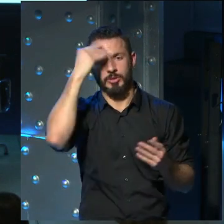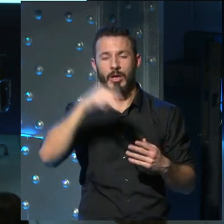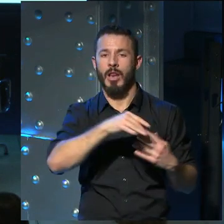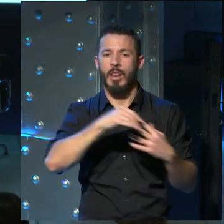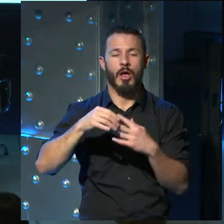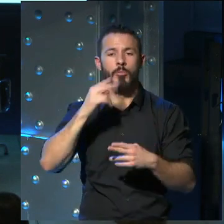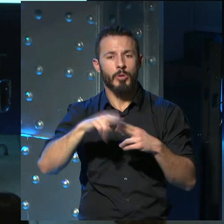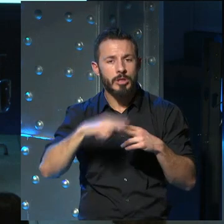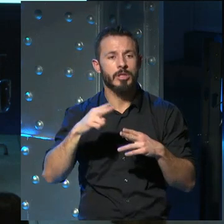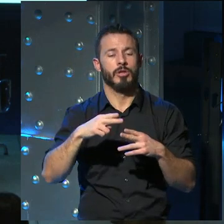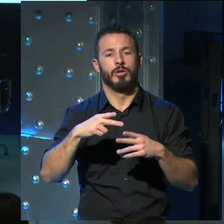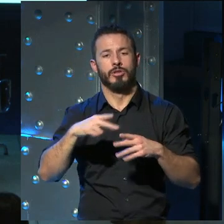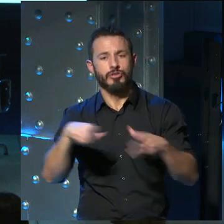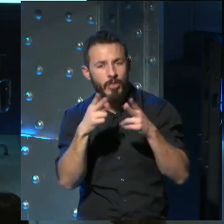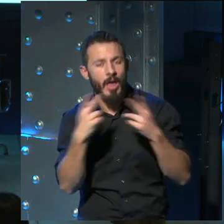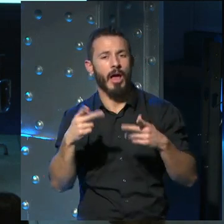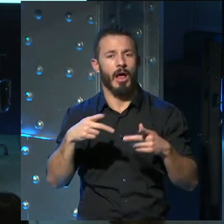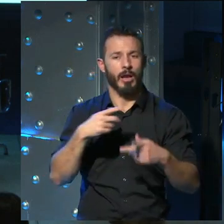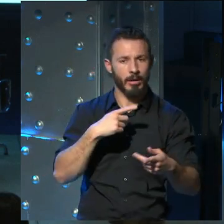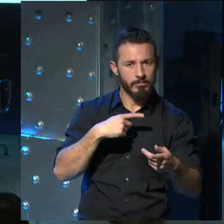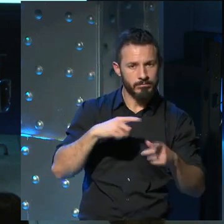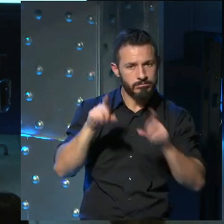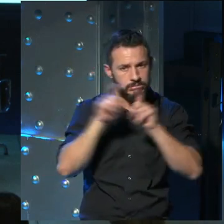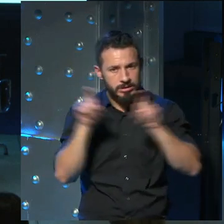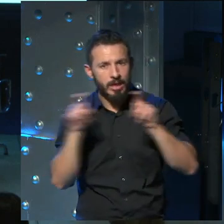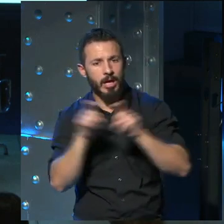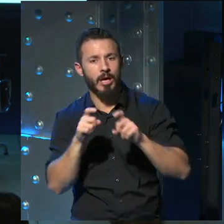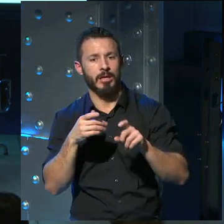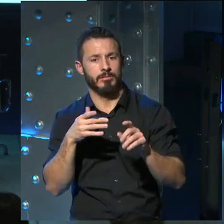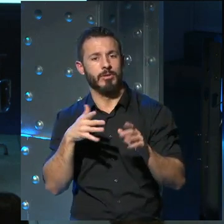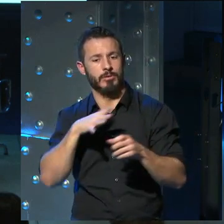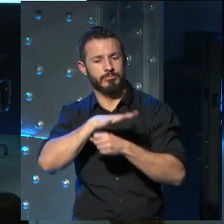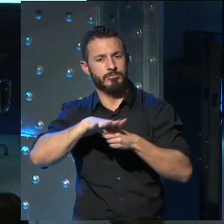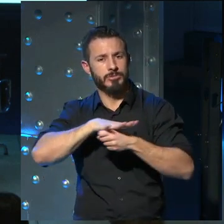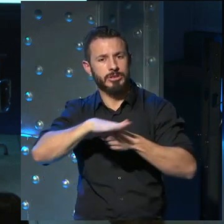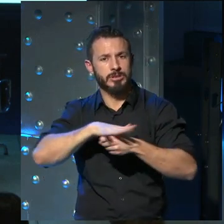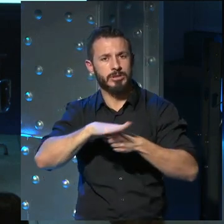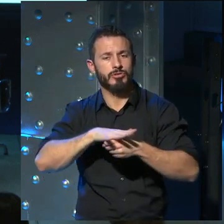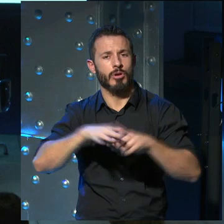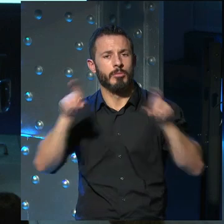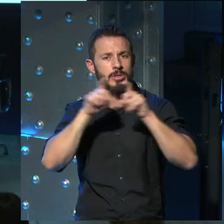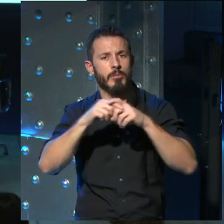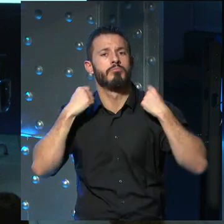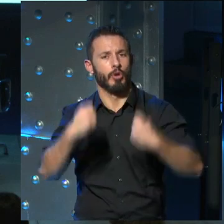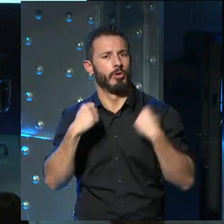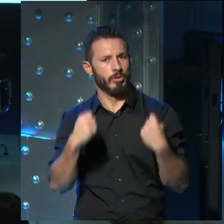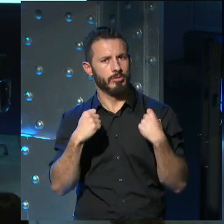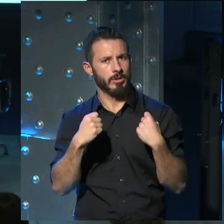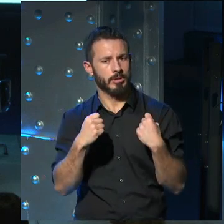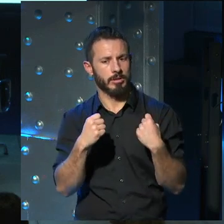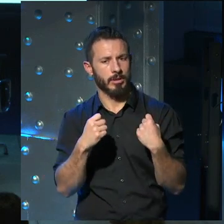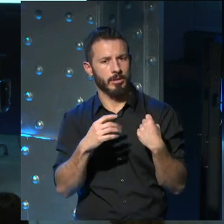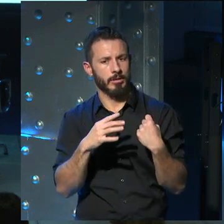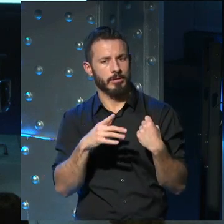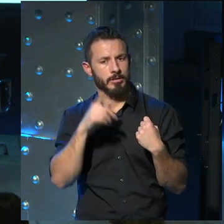hay liderazgo empresarial, hay muchas ganas de hacer muchas cosas y un sector empresarial extraordinariamente potente junto con